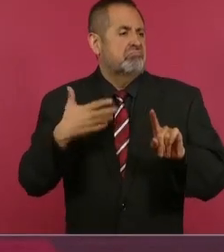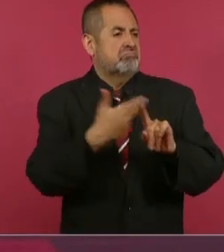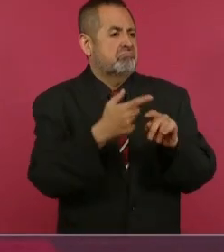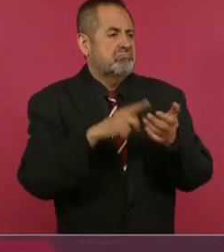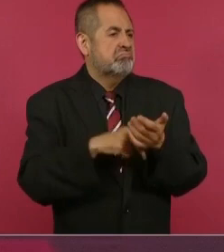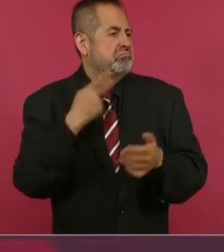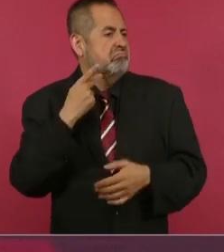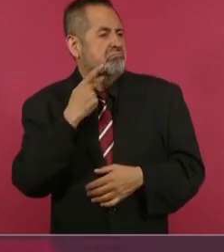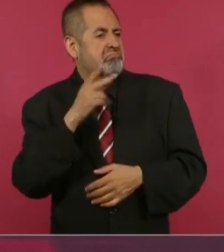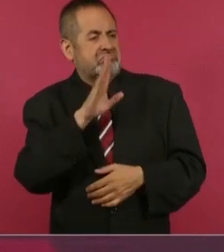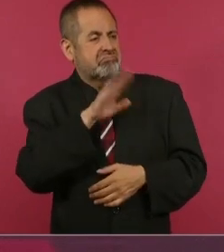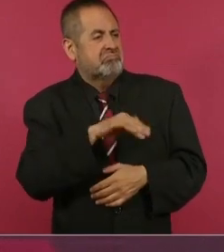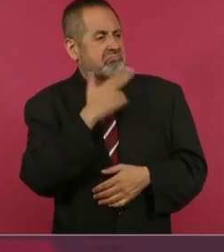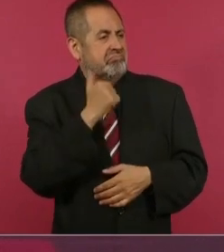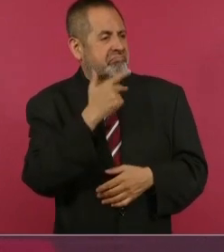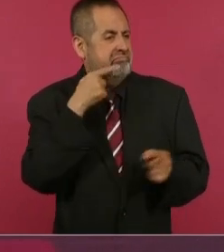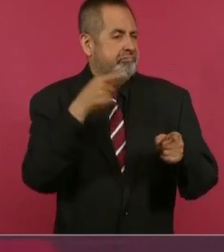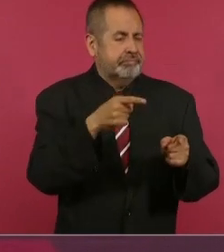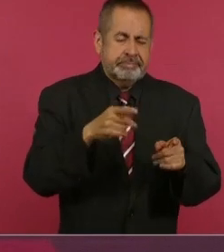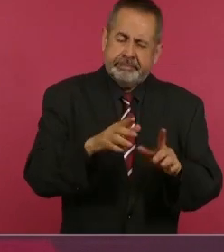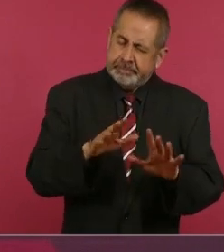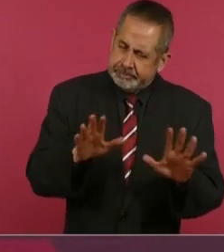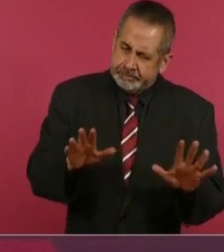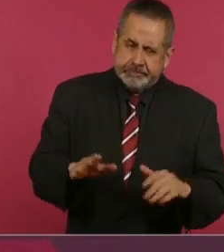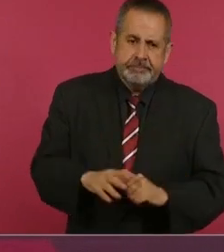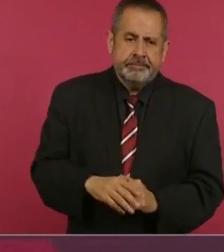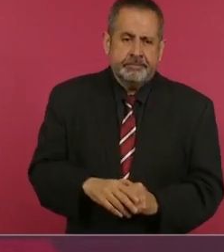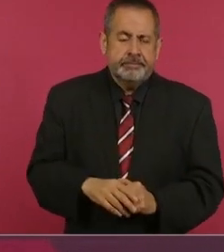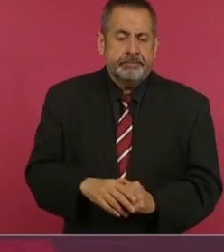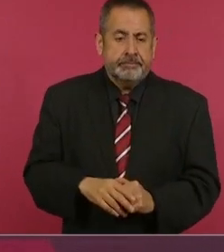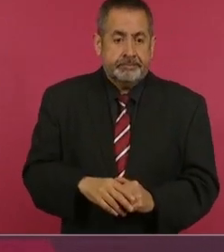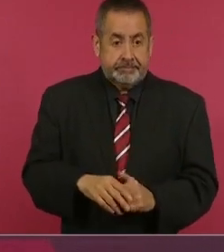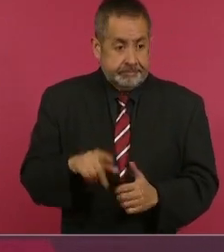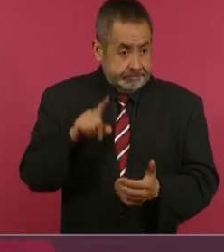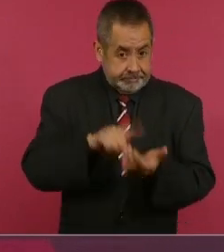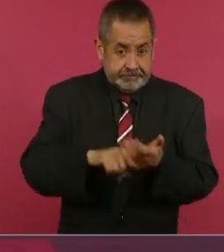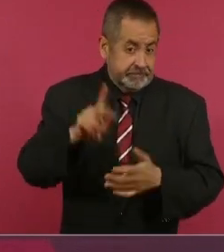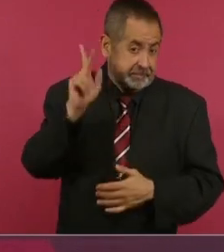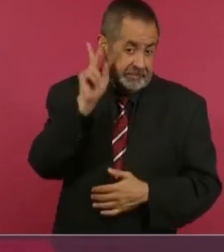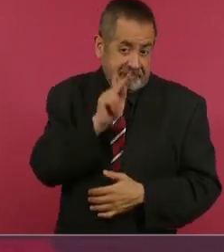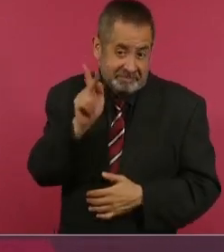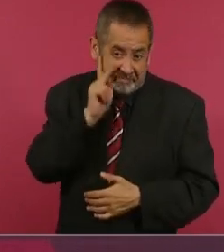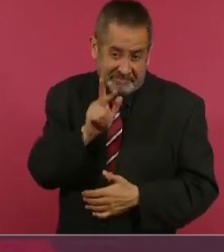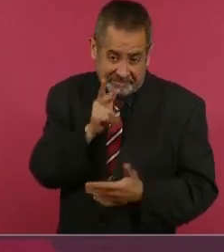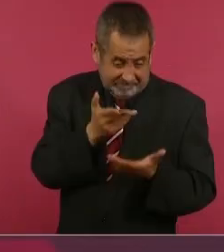político, público. Donde hay pruebas,